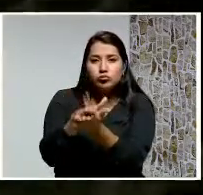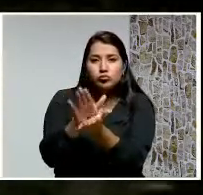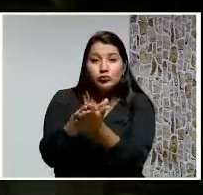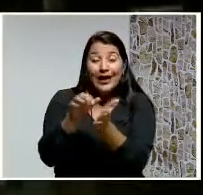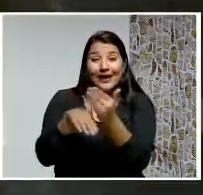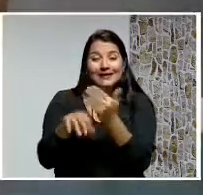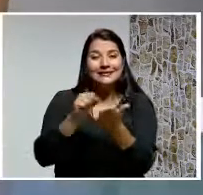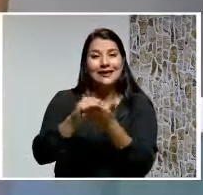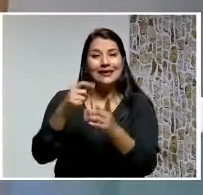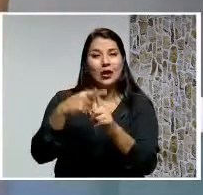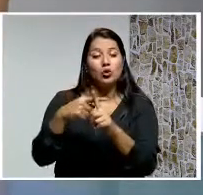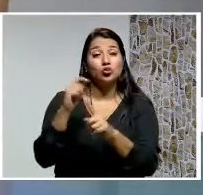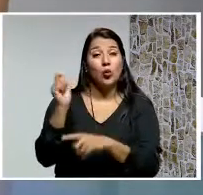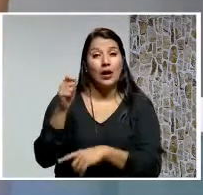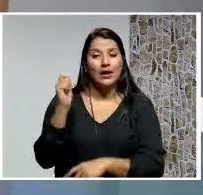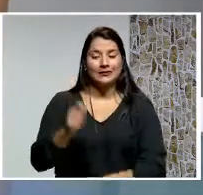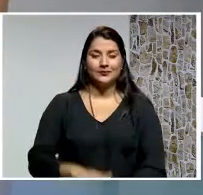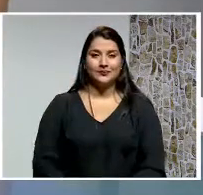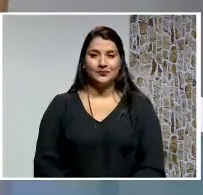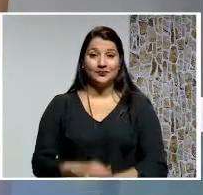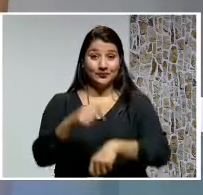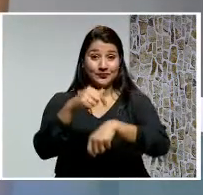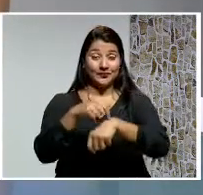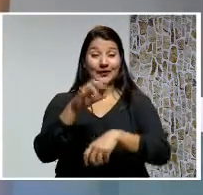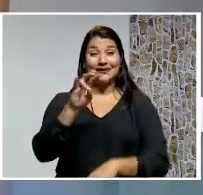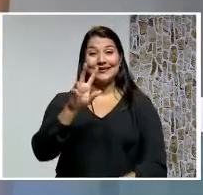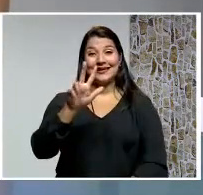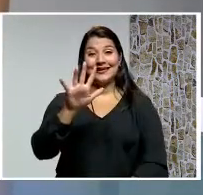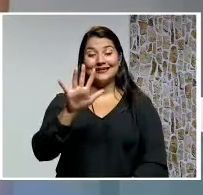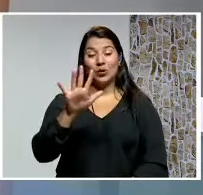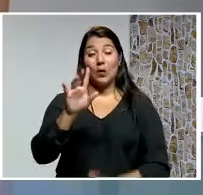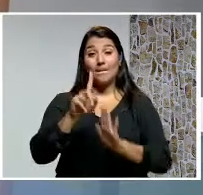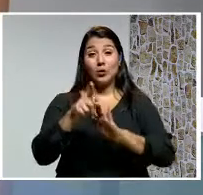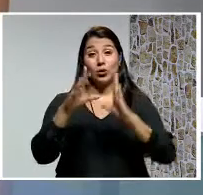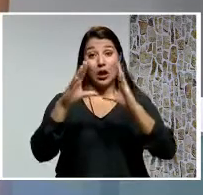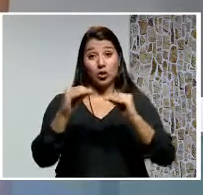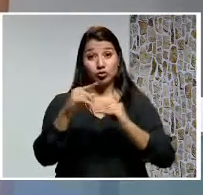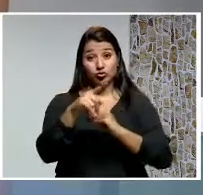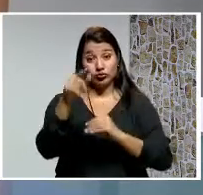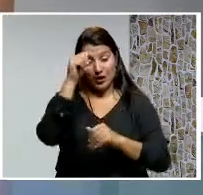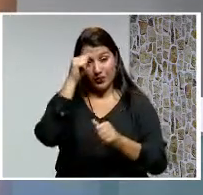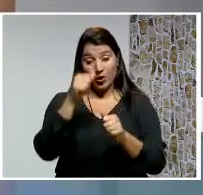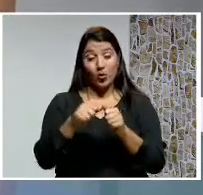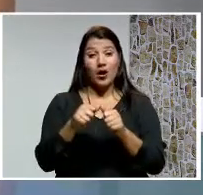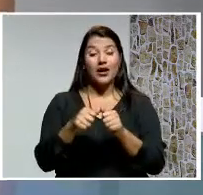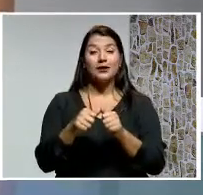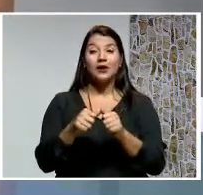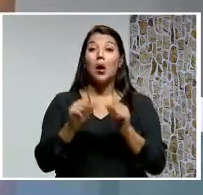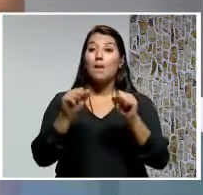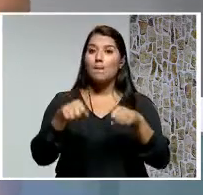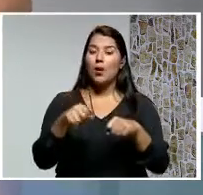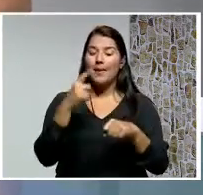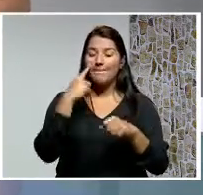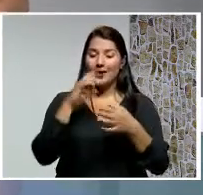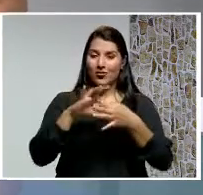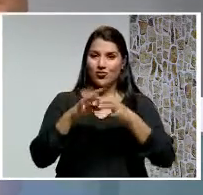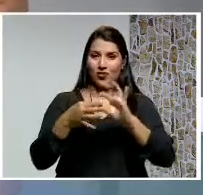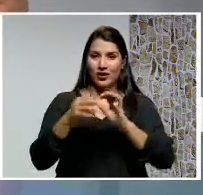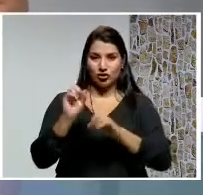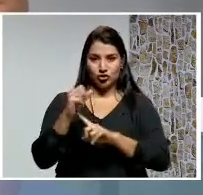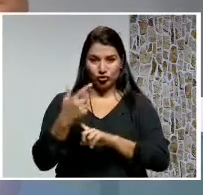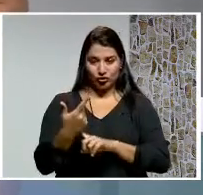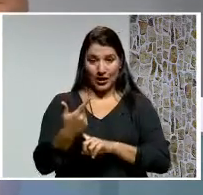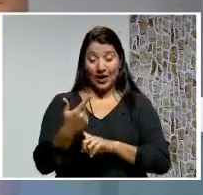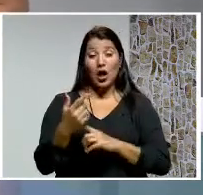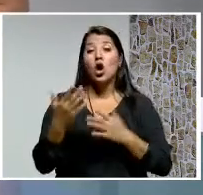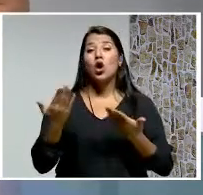Guanacaste. Hacia las 7:35 de la noche queremos recordarles que nos pueden seguir a través de las redes sociales.